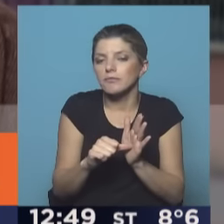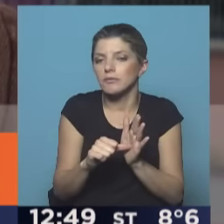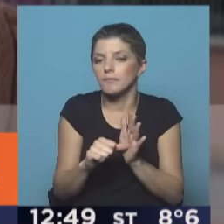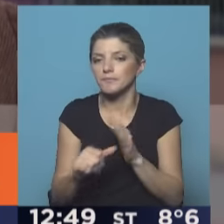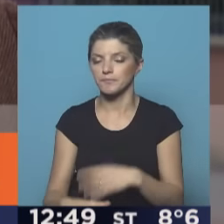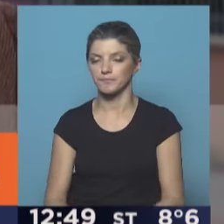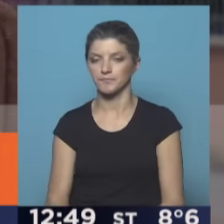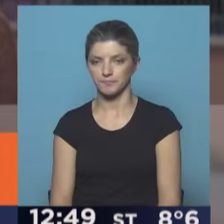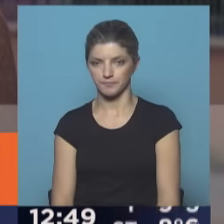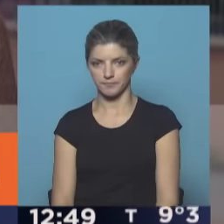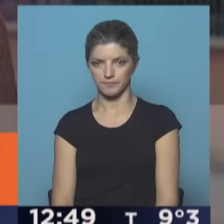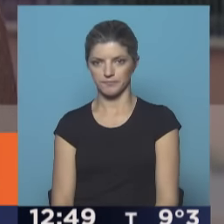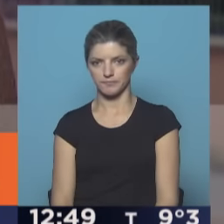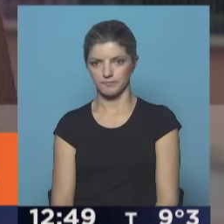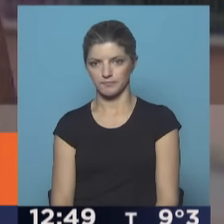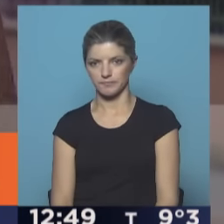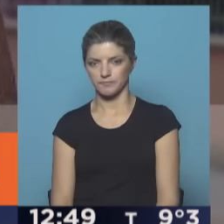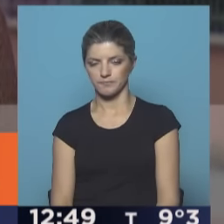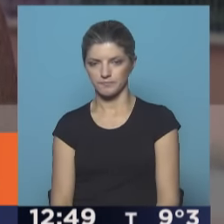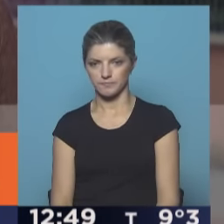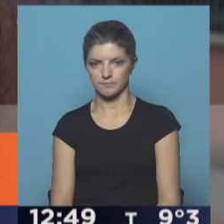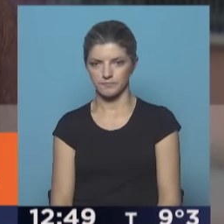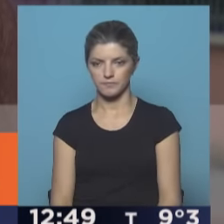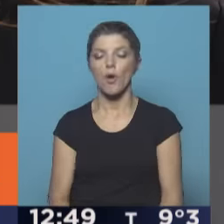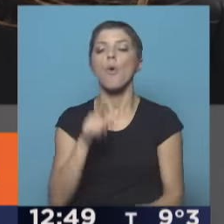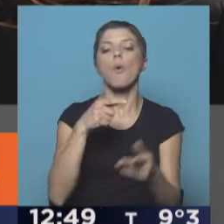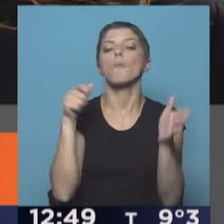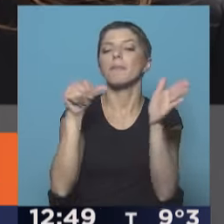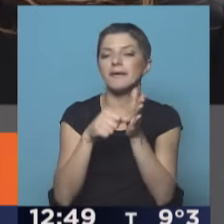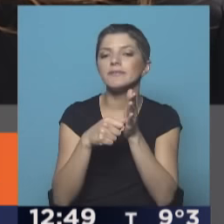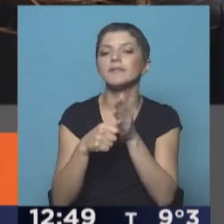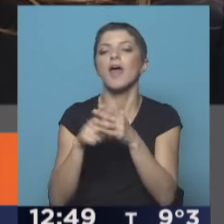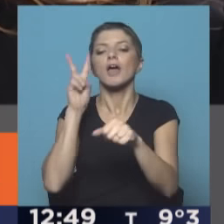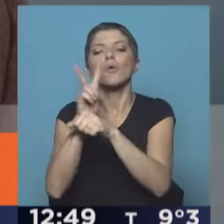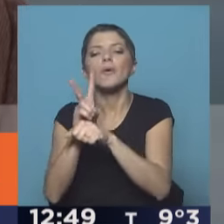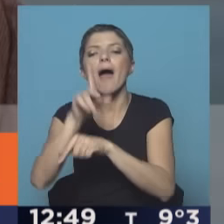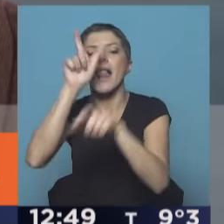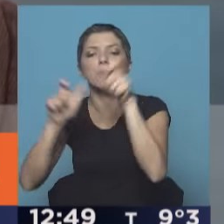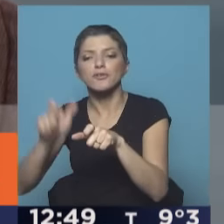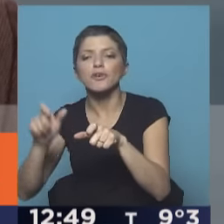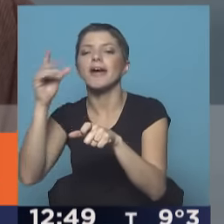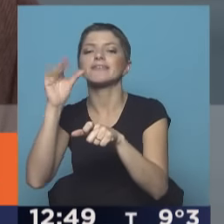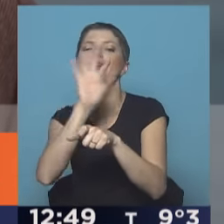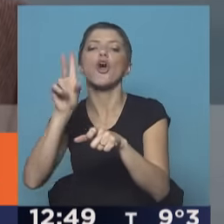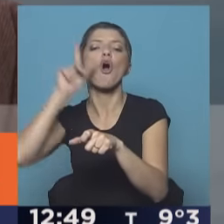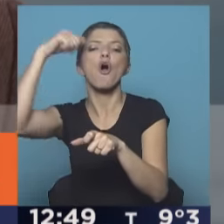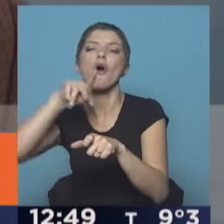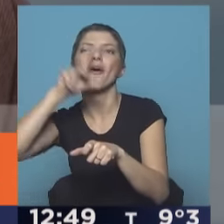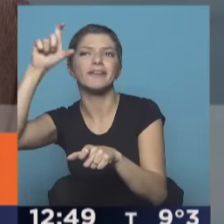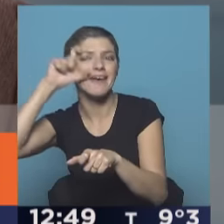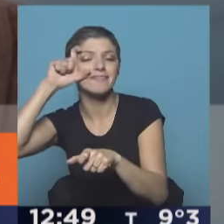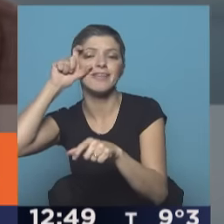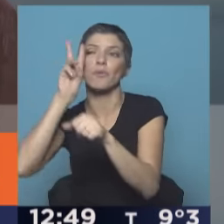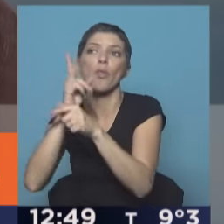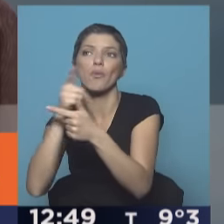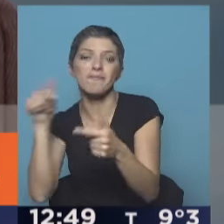eh eh los que no tenían quien los defendiera en el medio Ori LL los palestinos llámenos musulmanes